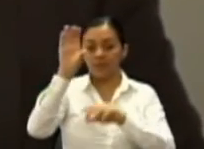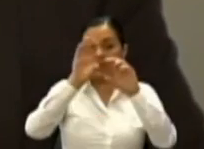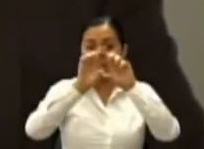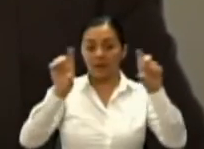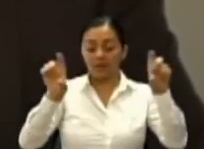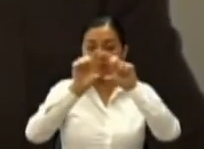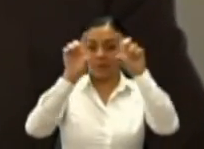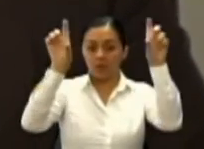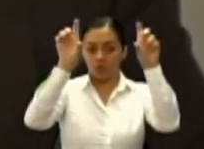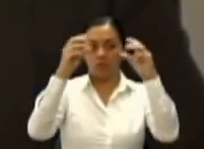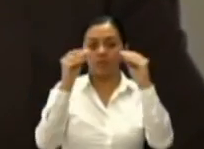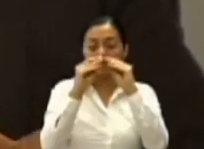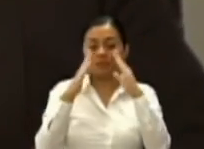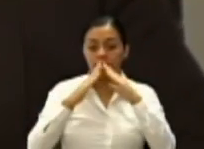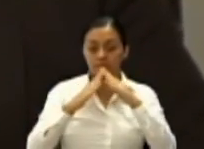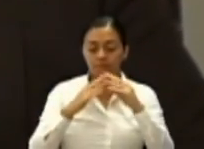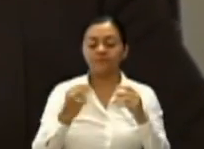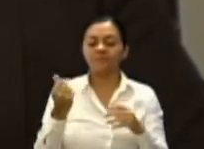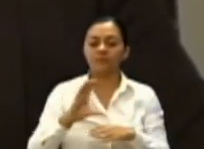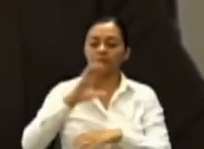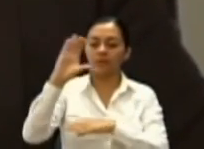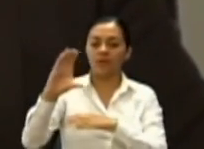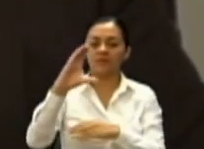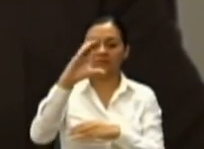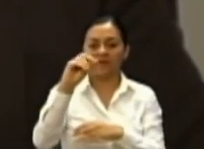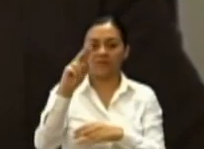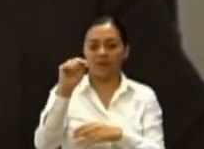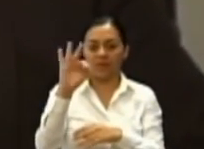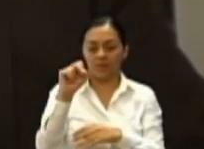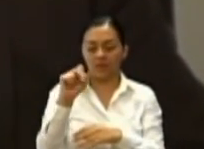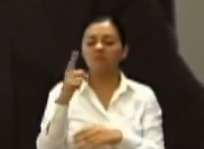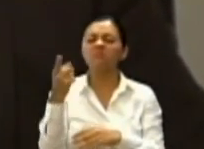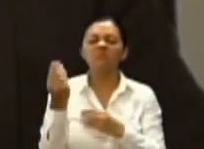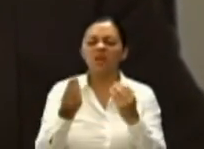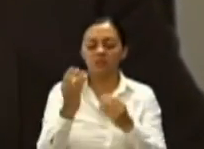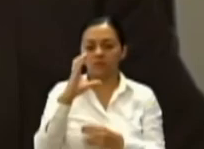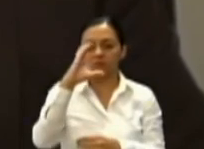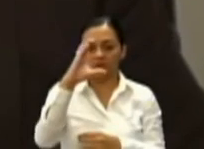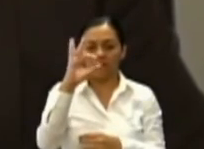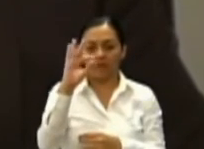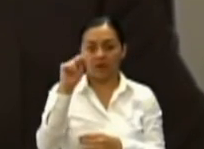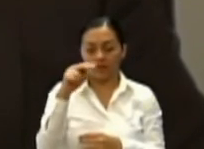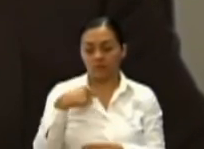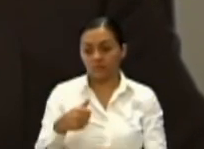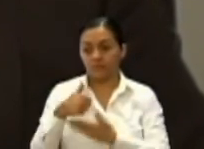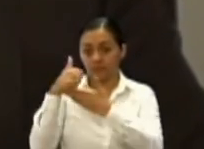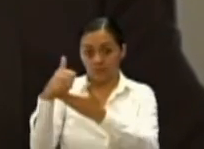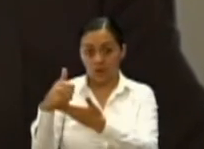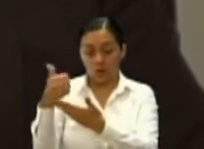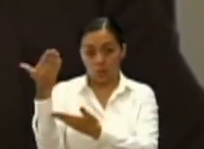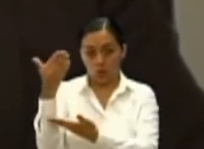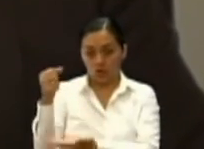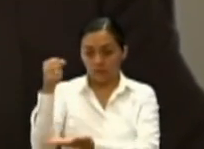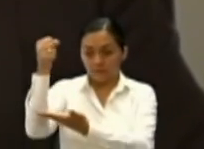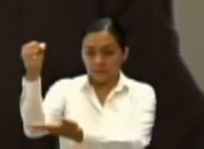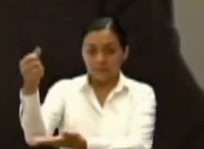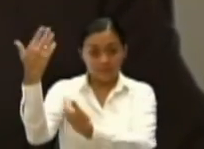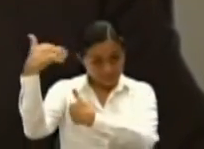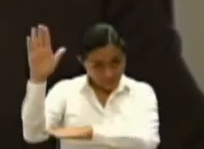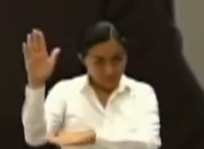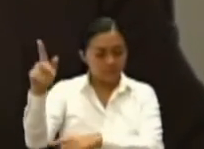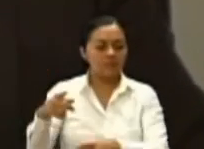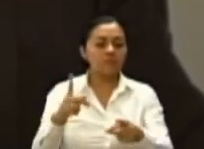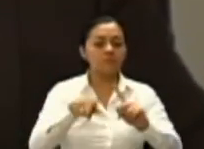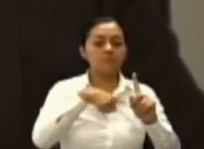la cfn con crédito a los ciudadanos por parte del 10 con bono de la vivienda para ciudadanos porque hay casas en de